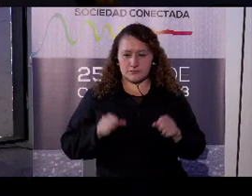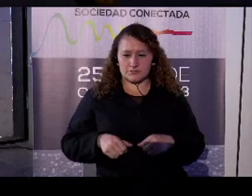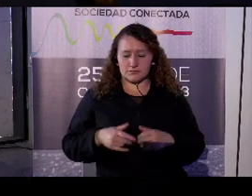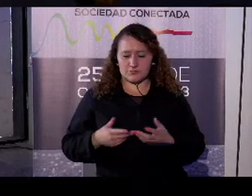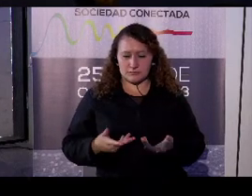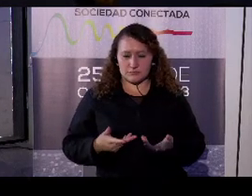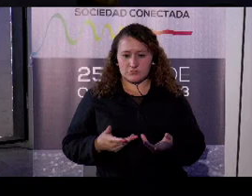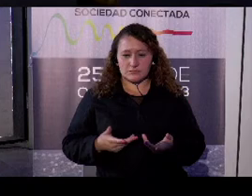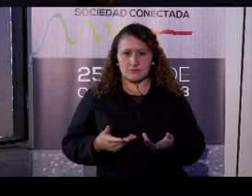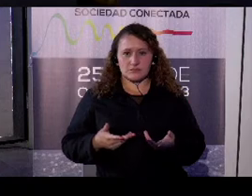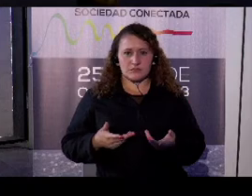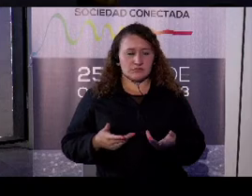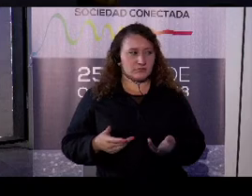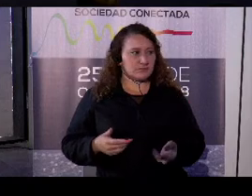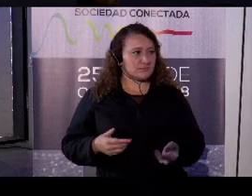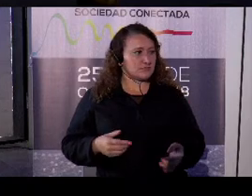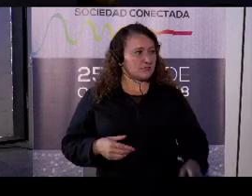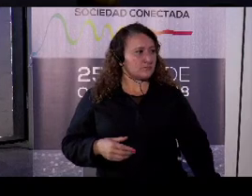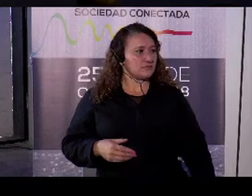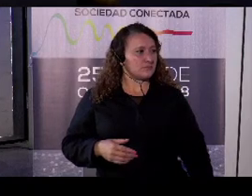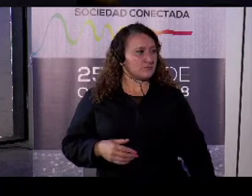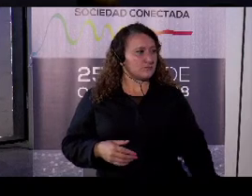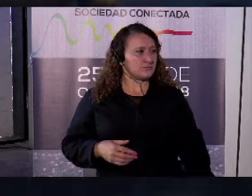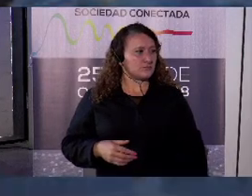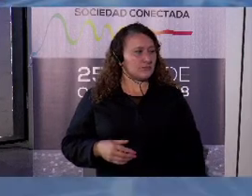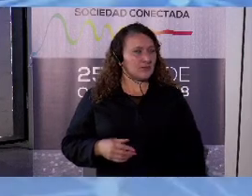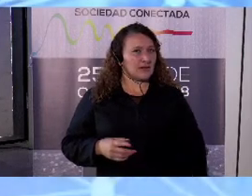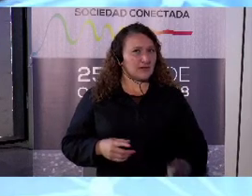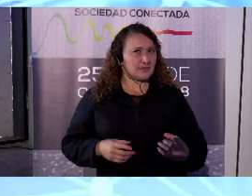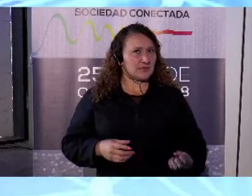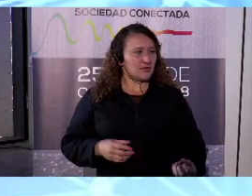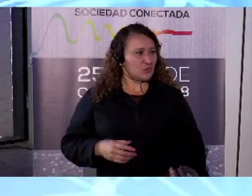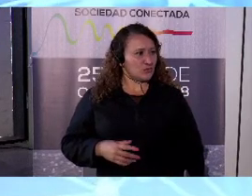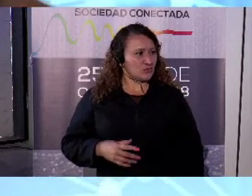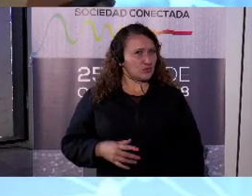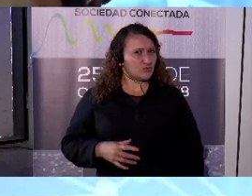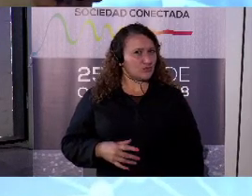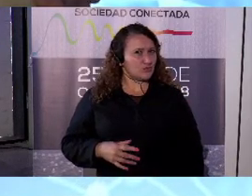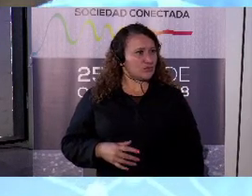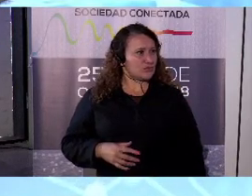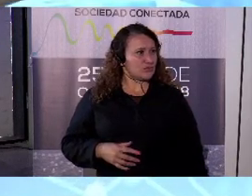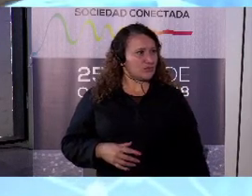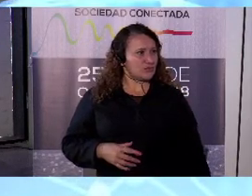darle digamos también soluciones valga la redundancia al usuario